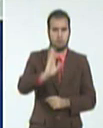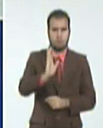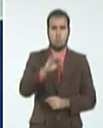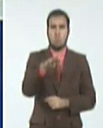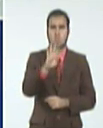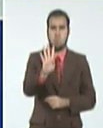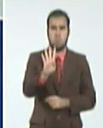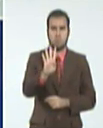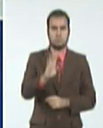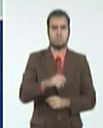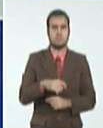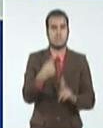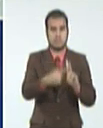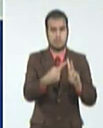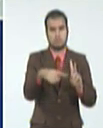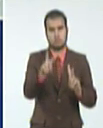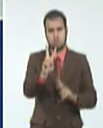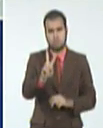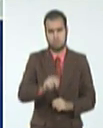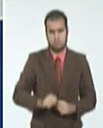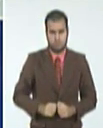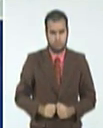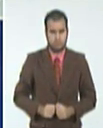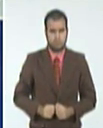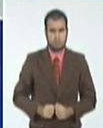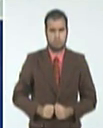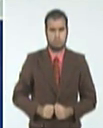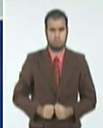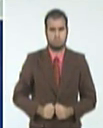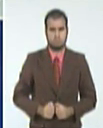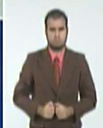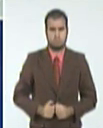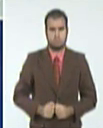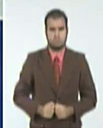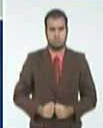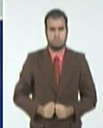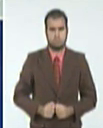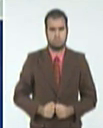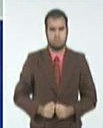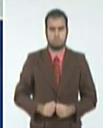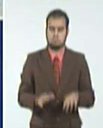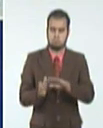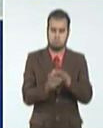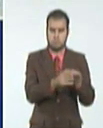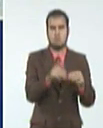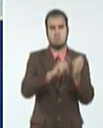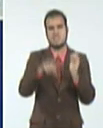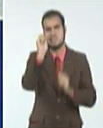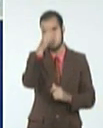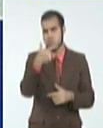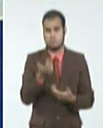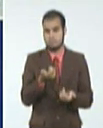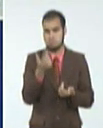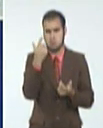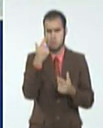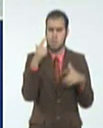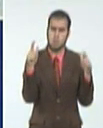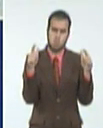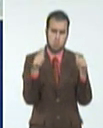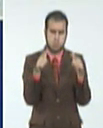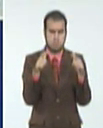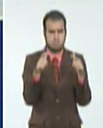Yaguajay 2 casos en el día de ayer. Ciego de Ávila disminuye 67 menos,